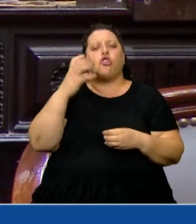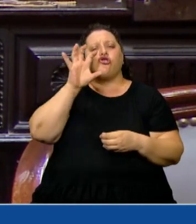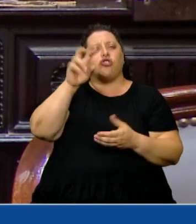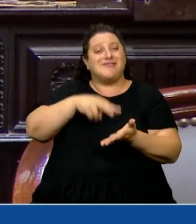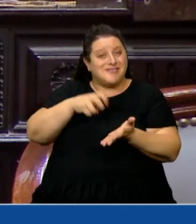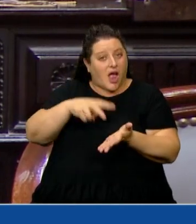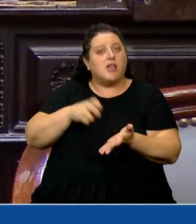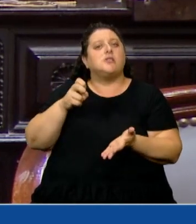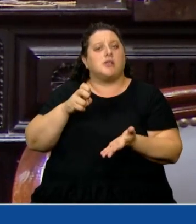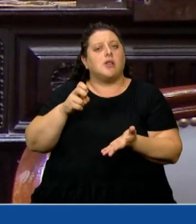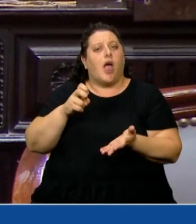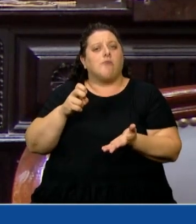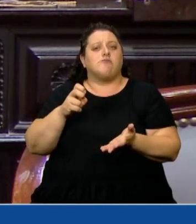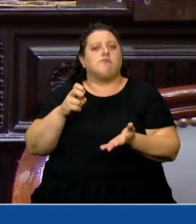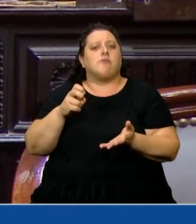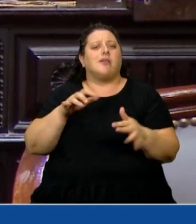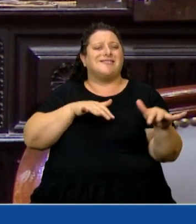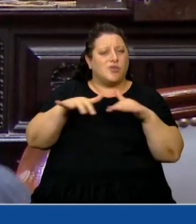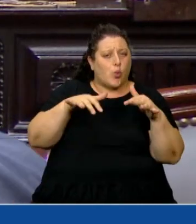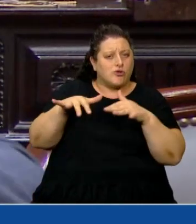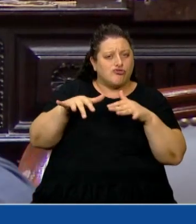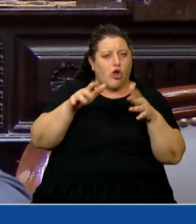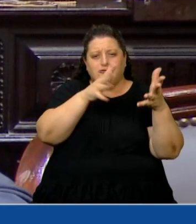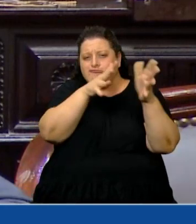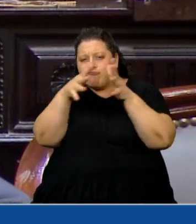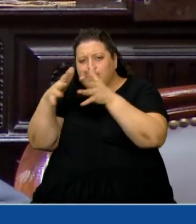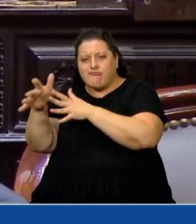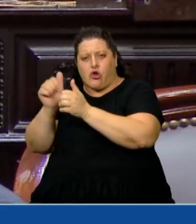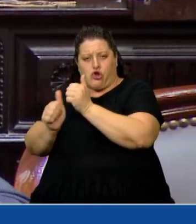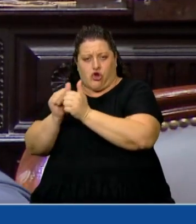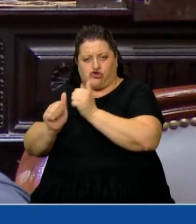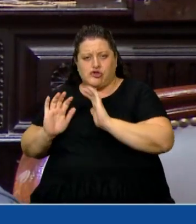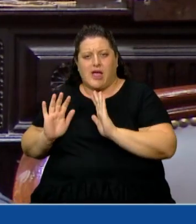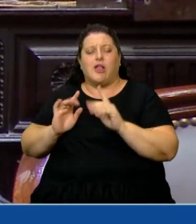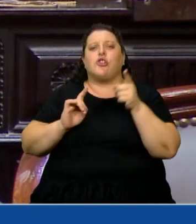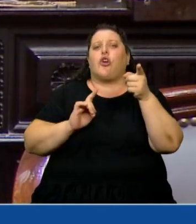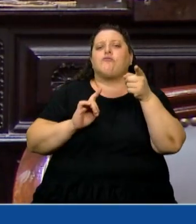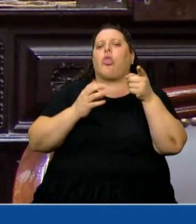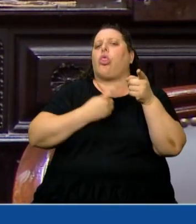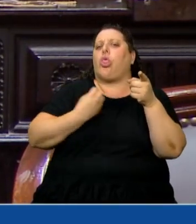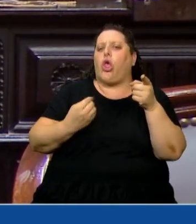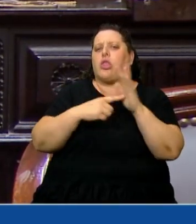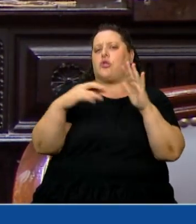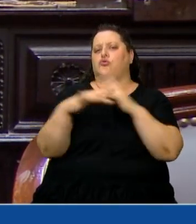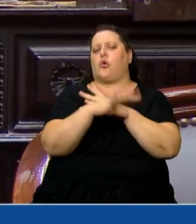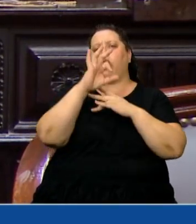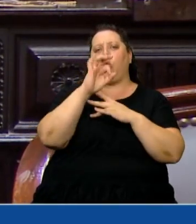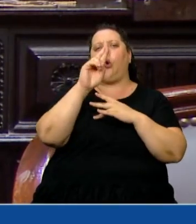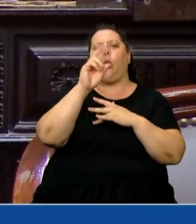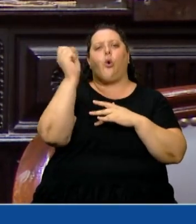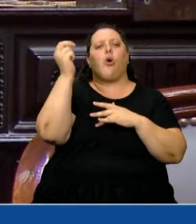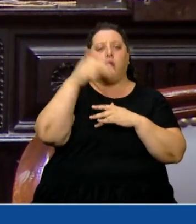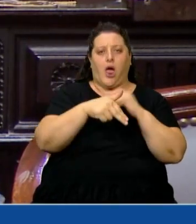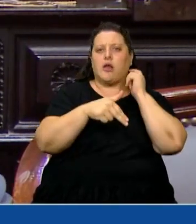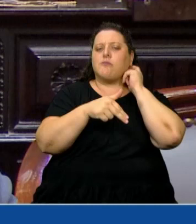tenemos nuestro propio rosario, o lo podemos tener en todo caso, que es la ciudad de Orán, que no llega